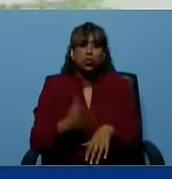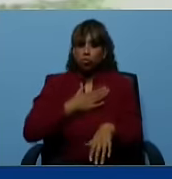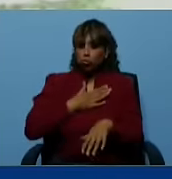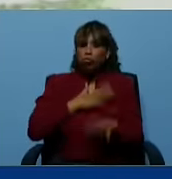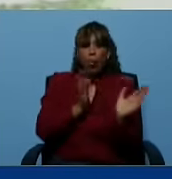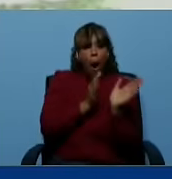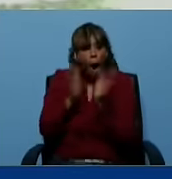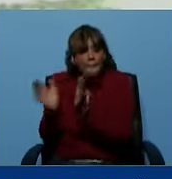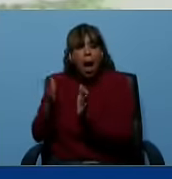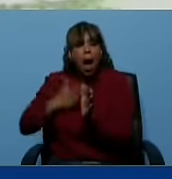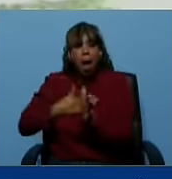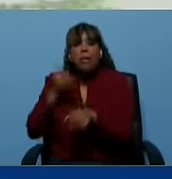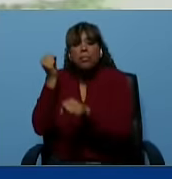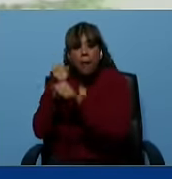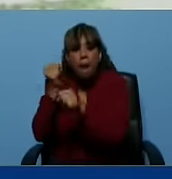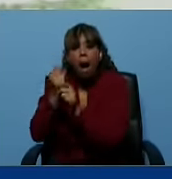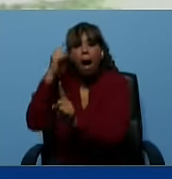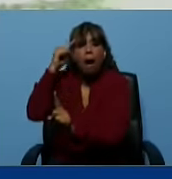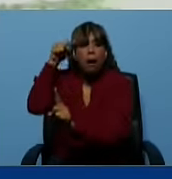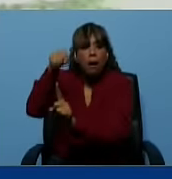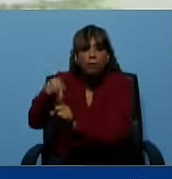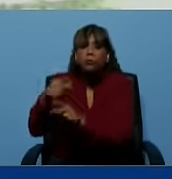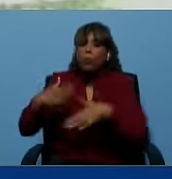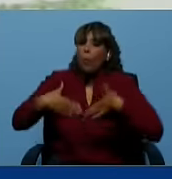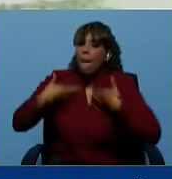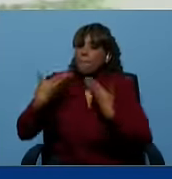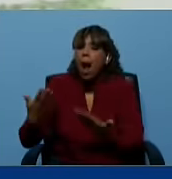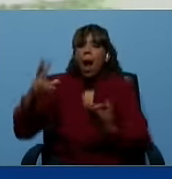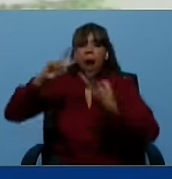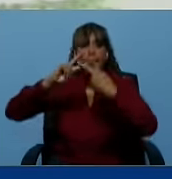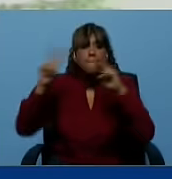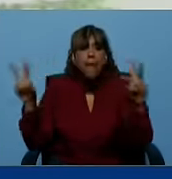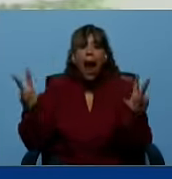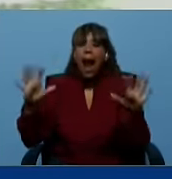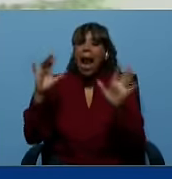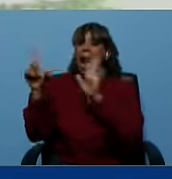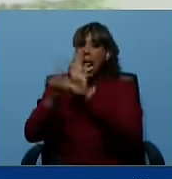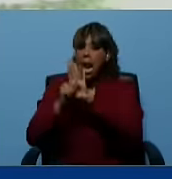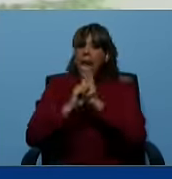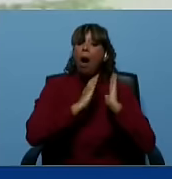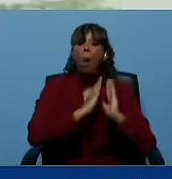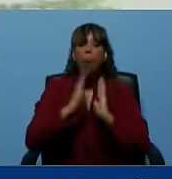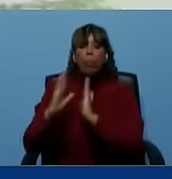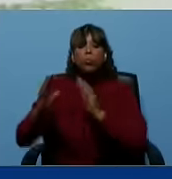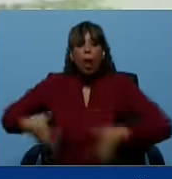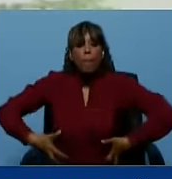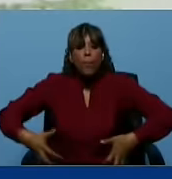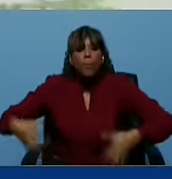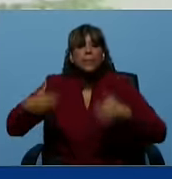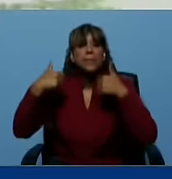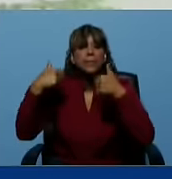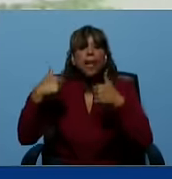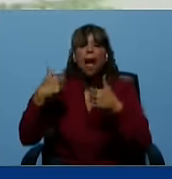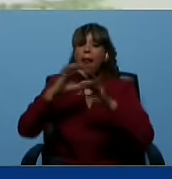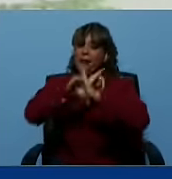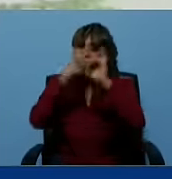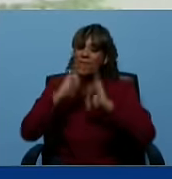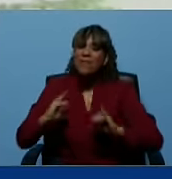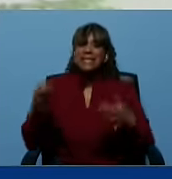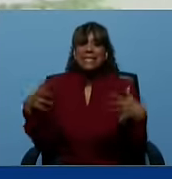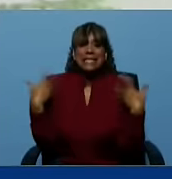venezolanas, trabajando por la paz, la ley, el orden, la prosperidad y la